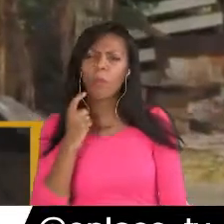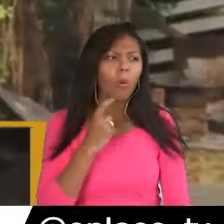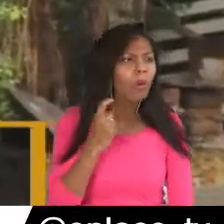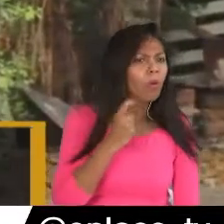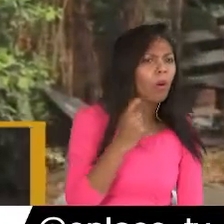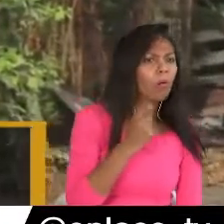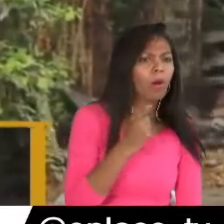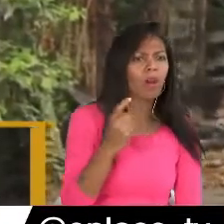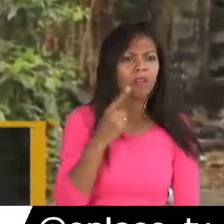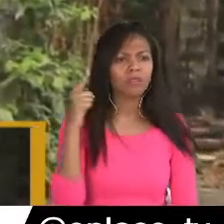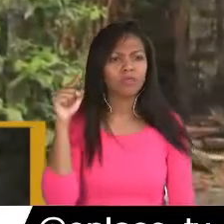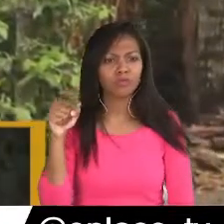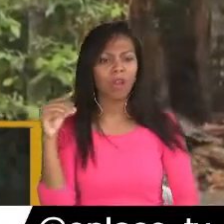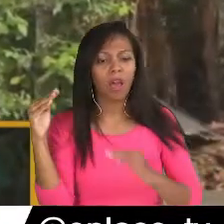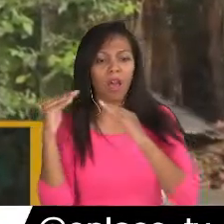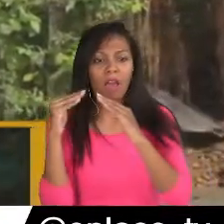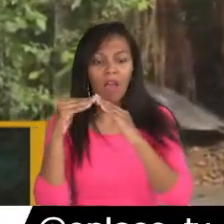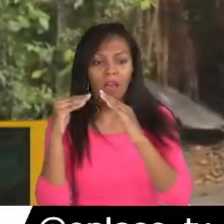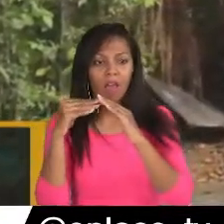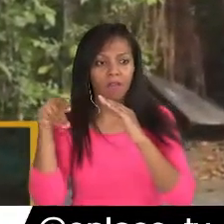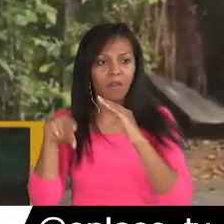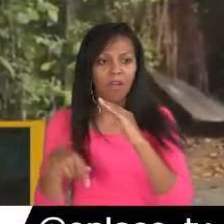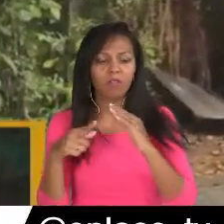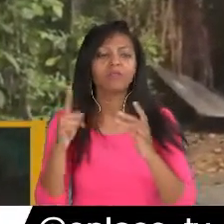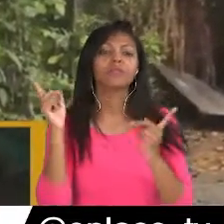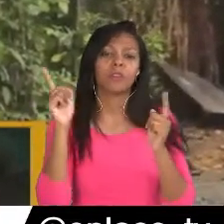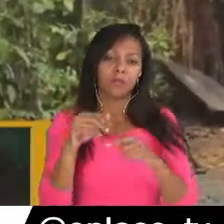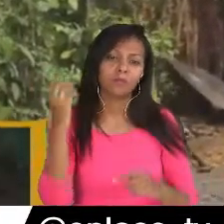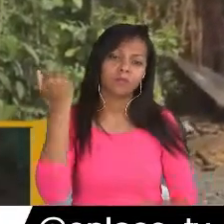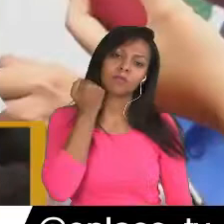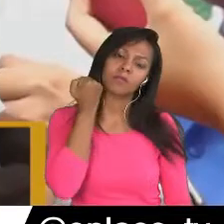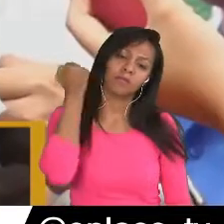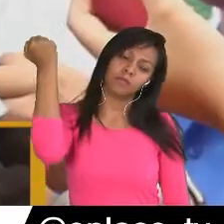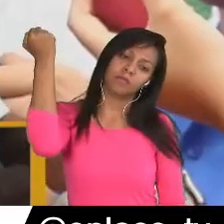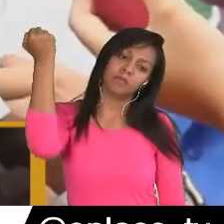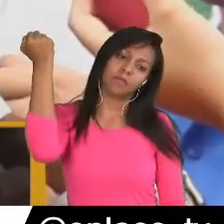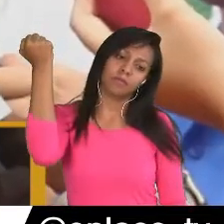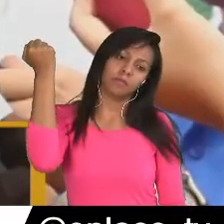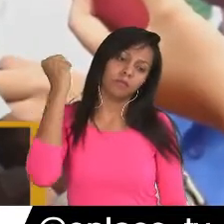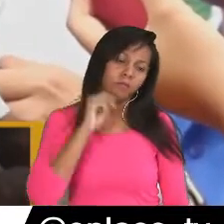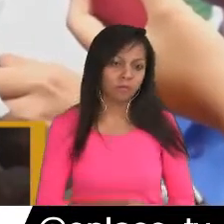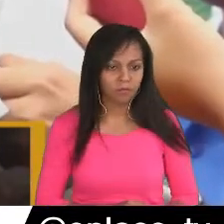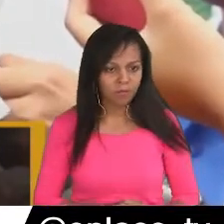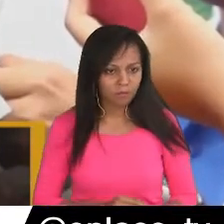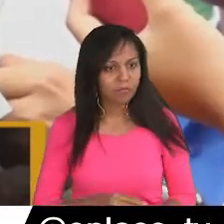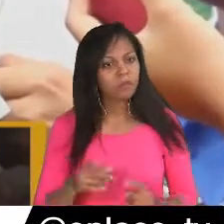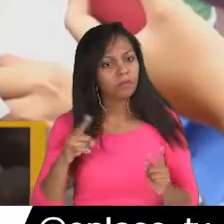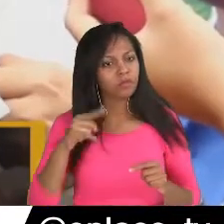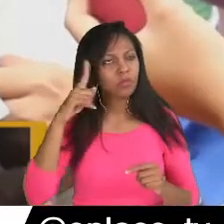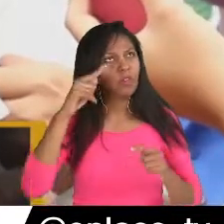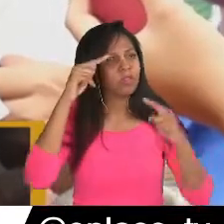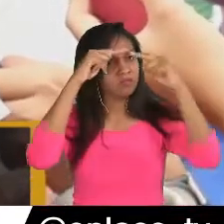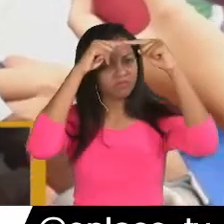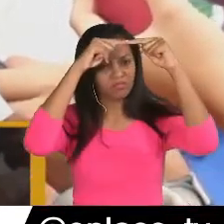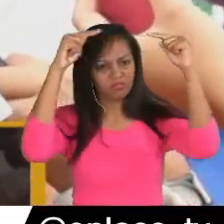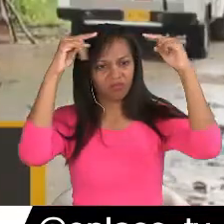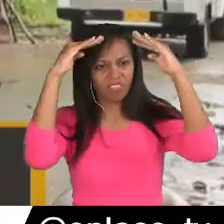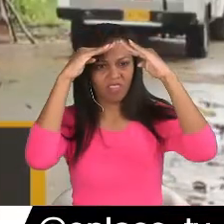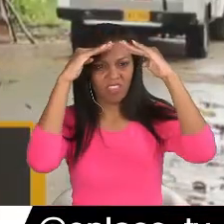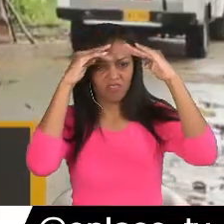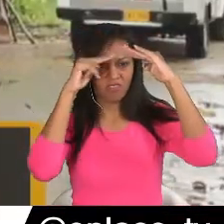el sótano de la residencia, suspendido también mediante cuerda al cuello y suspendido a una varilla del techo